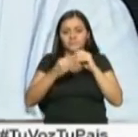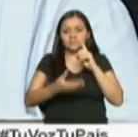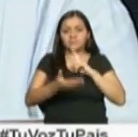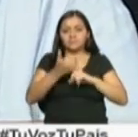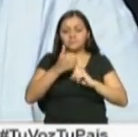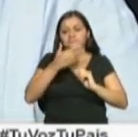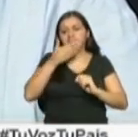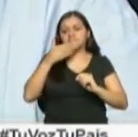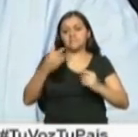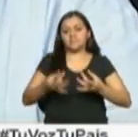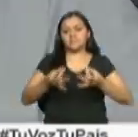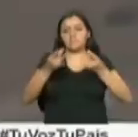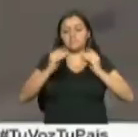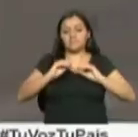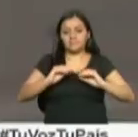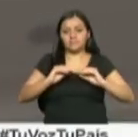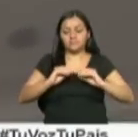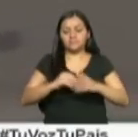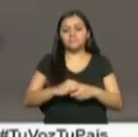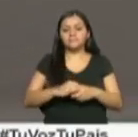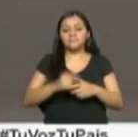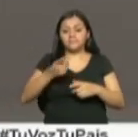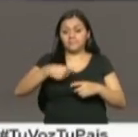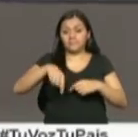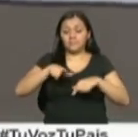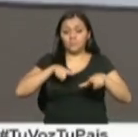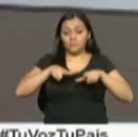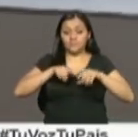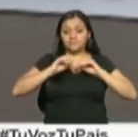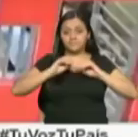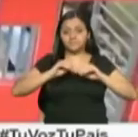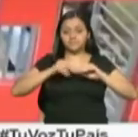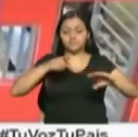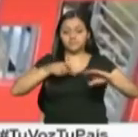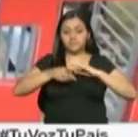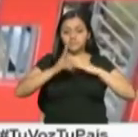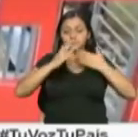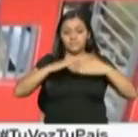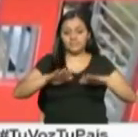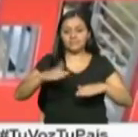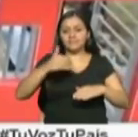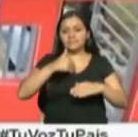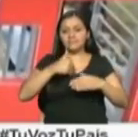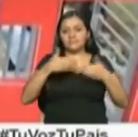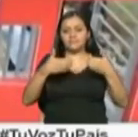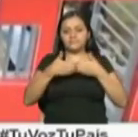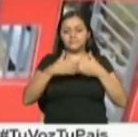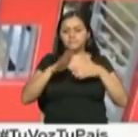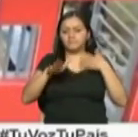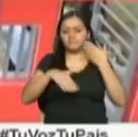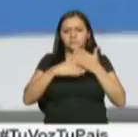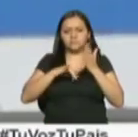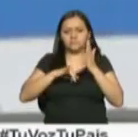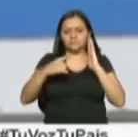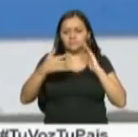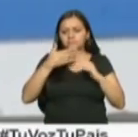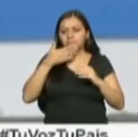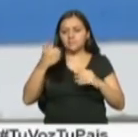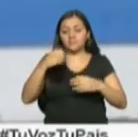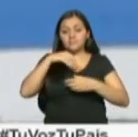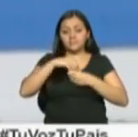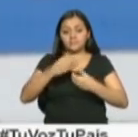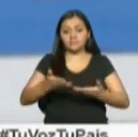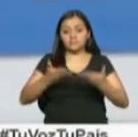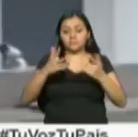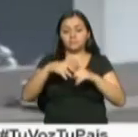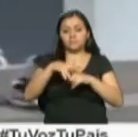mejorar esa calidad de la educación. Los establecimientos educativos inaugurados cuentan con equipamiento de última tecnología y ofrecen